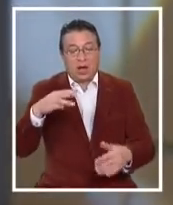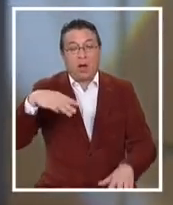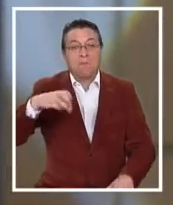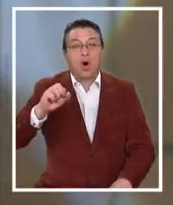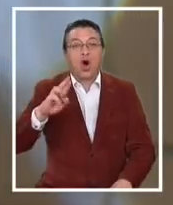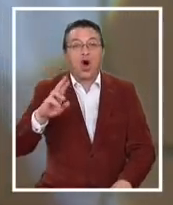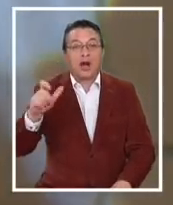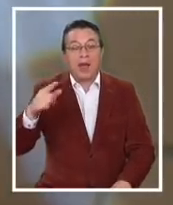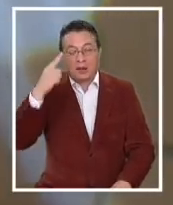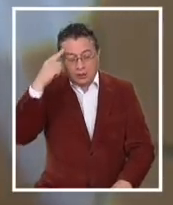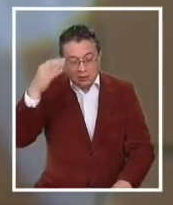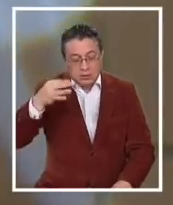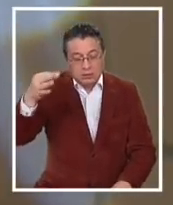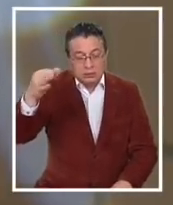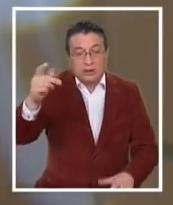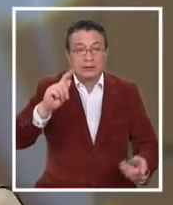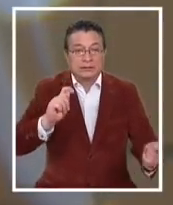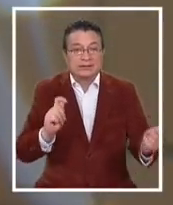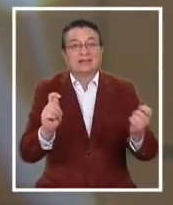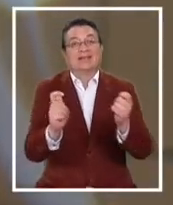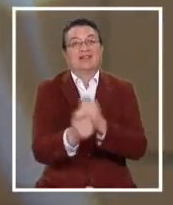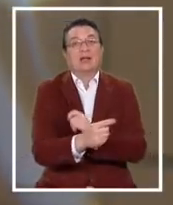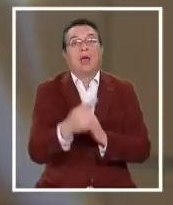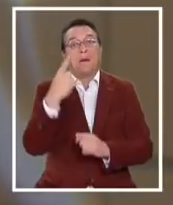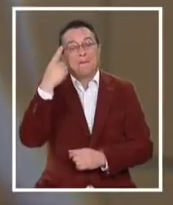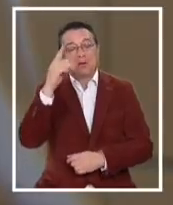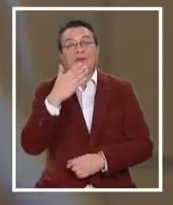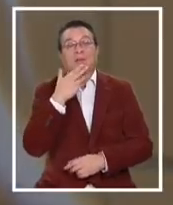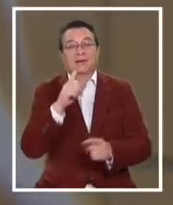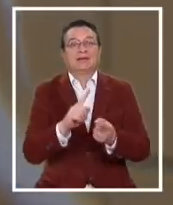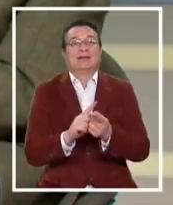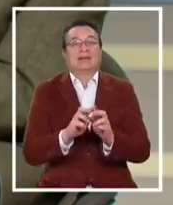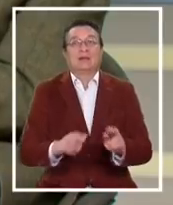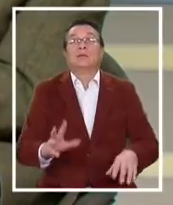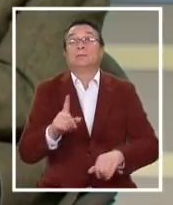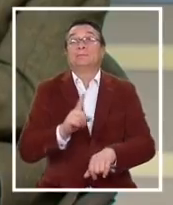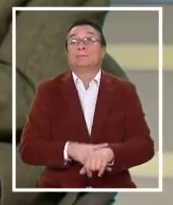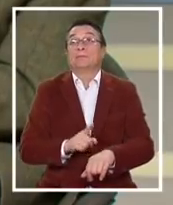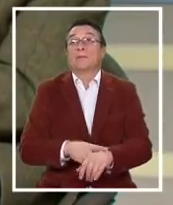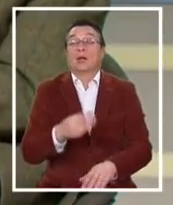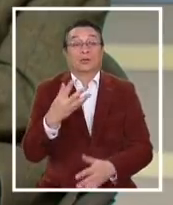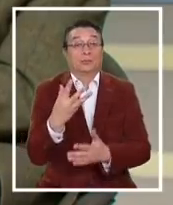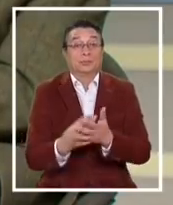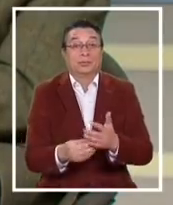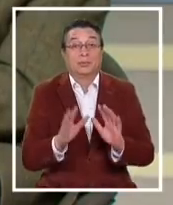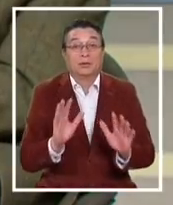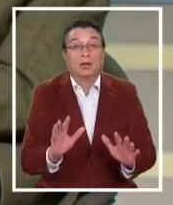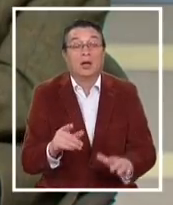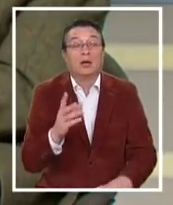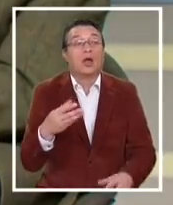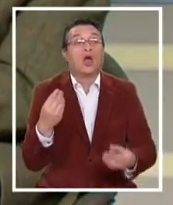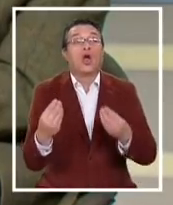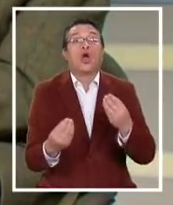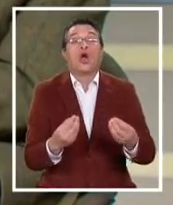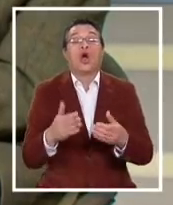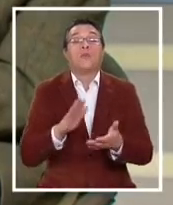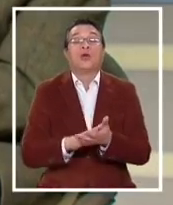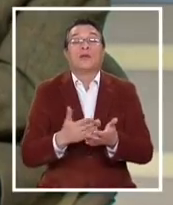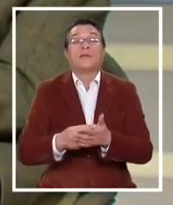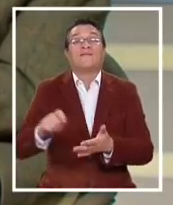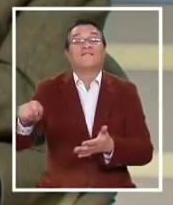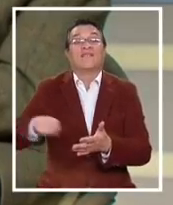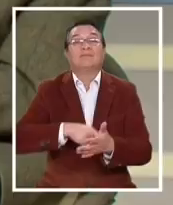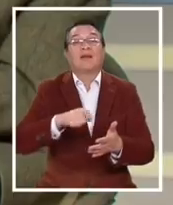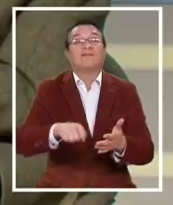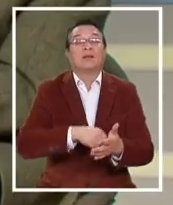un horizonte de transformación, pero también de tranquilidad. Gabriel, se nos acaba el tiempo. Quiero saber cómo va las firmas